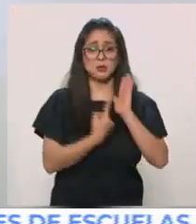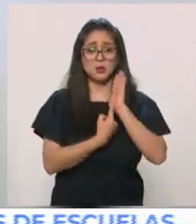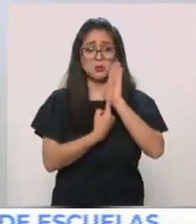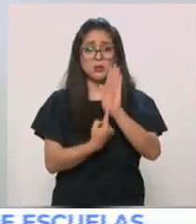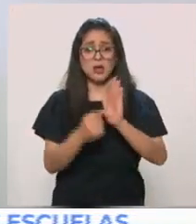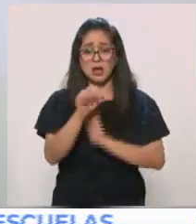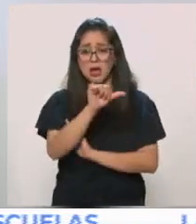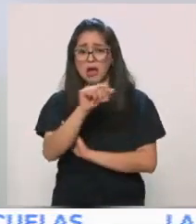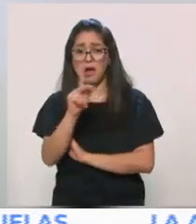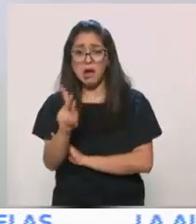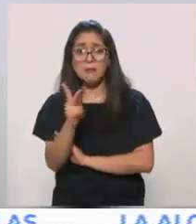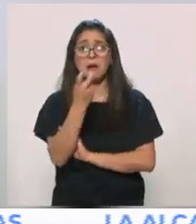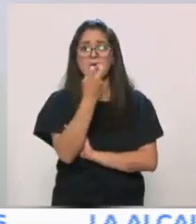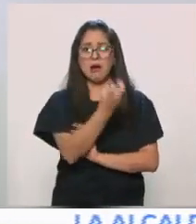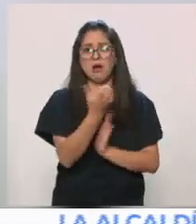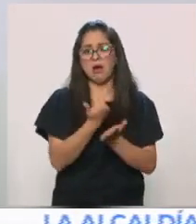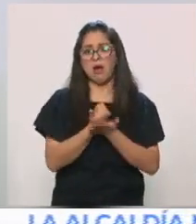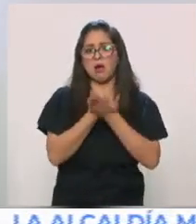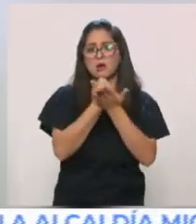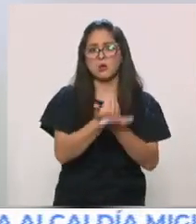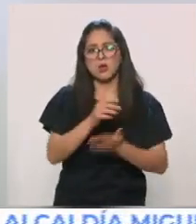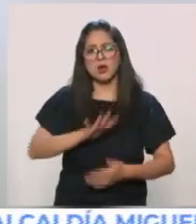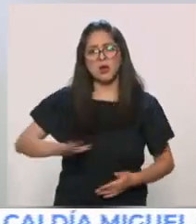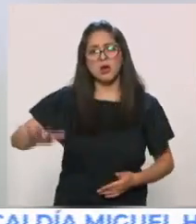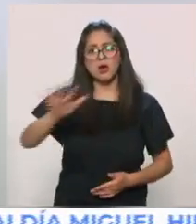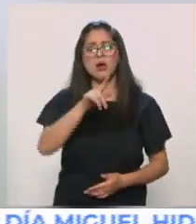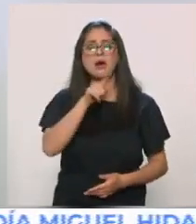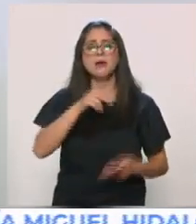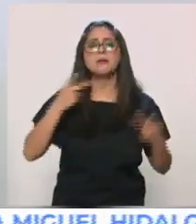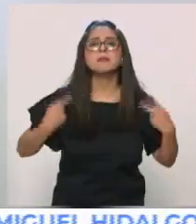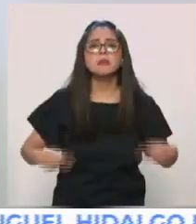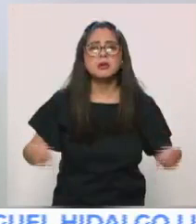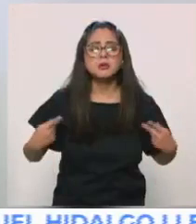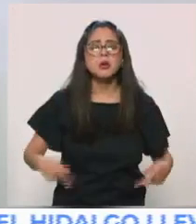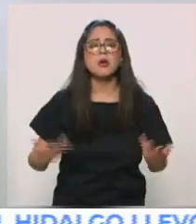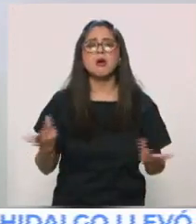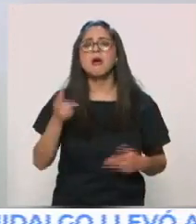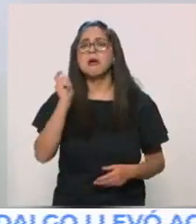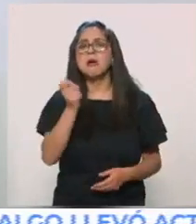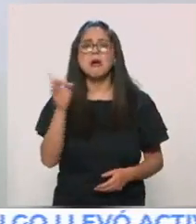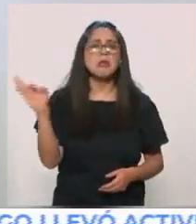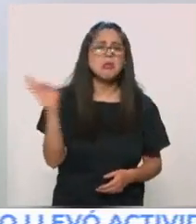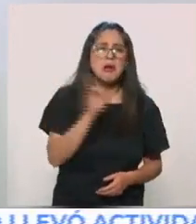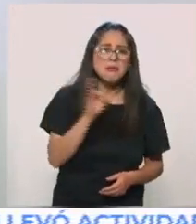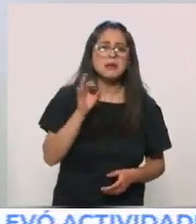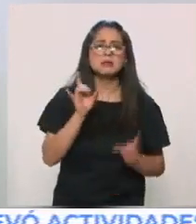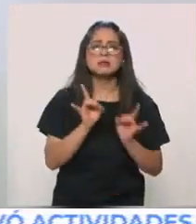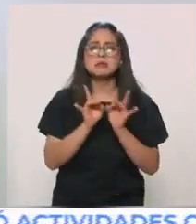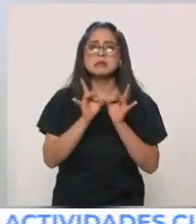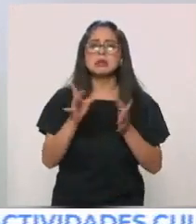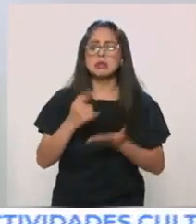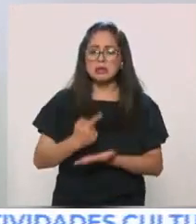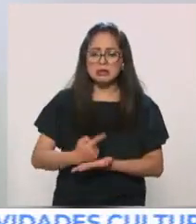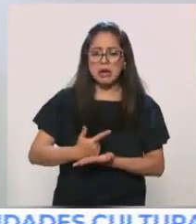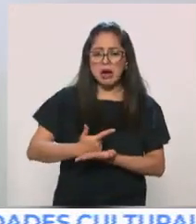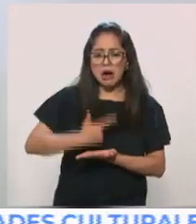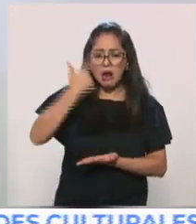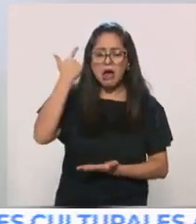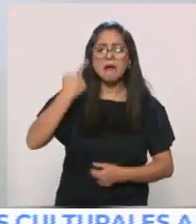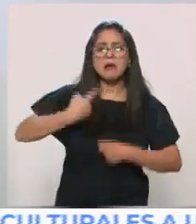un uso muy bueno para la ciudadanía, para aquellos que tengan síntomas graves de